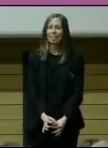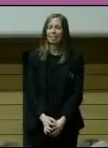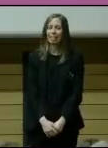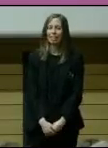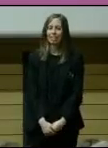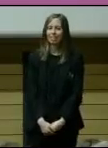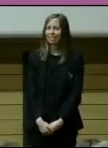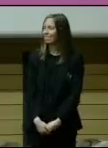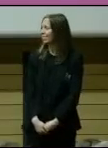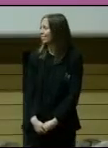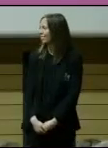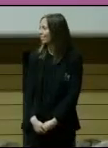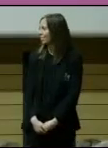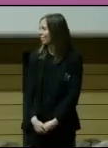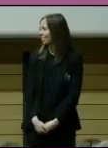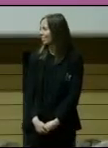Lo voy a poner en PDF.